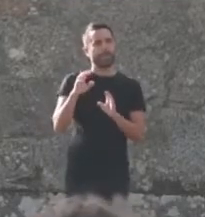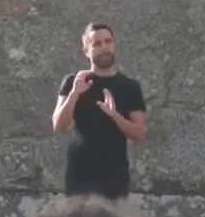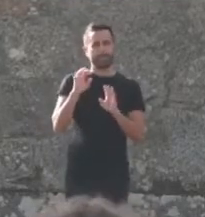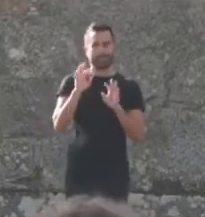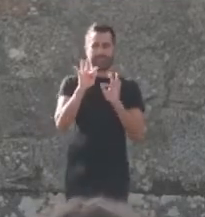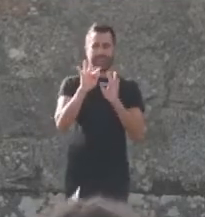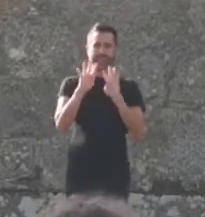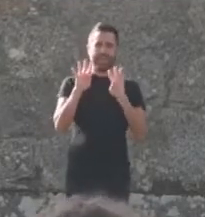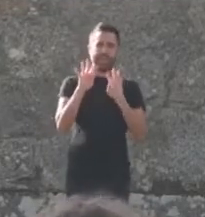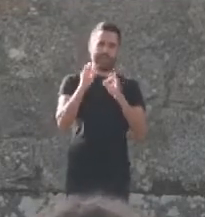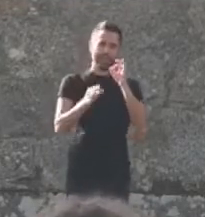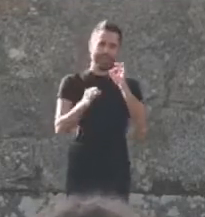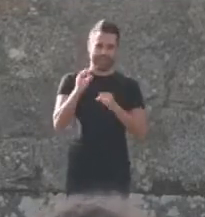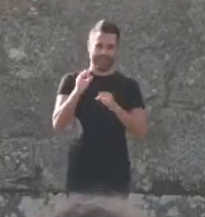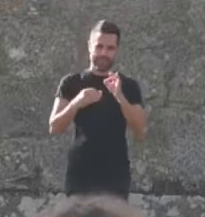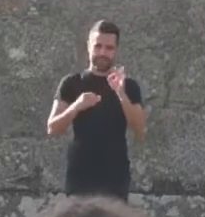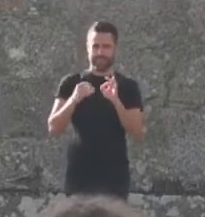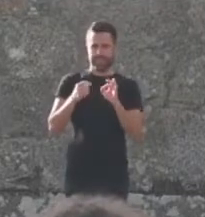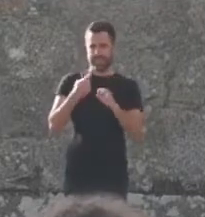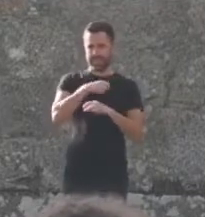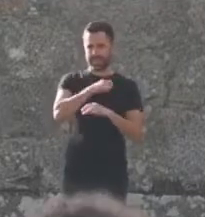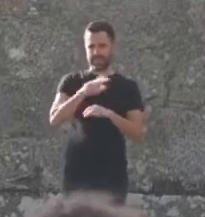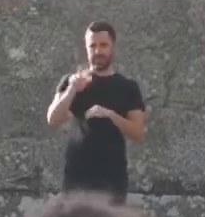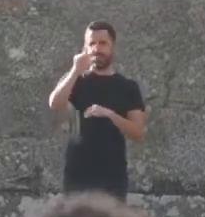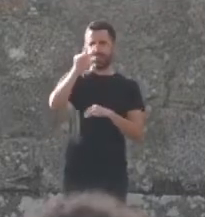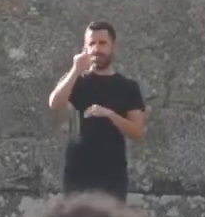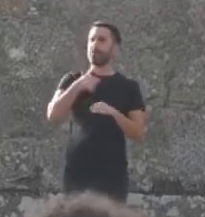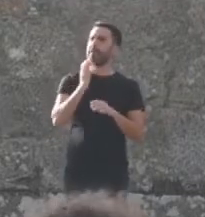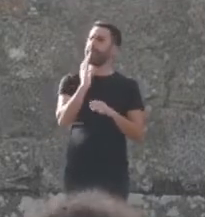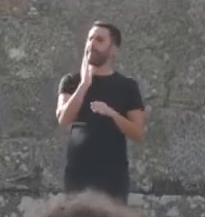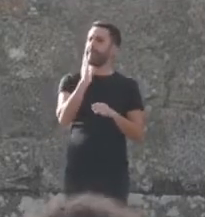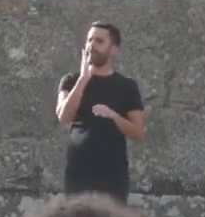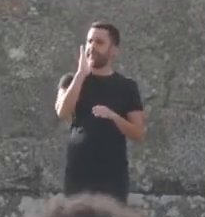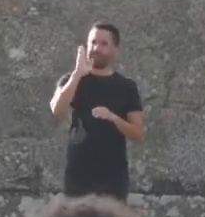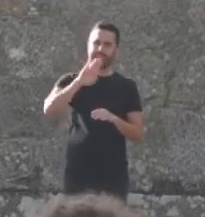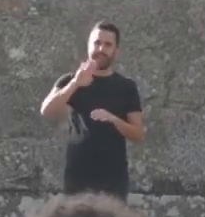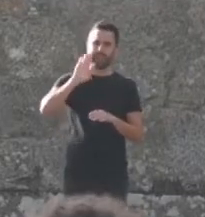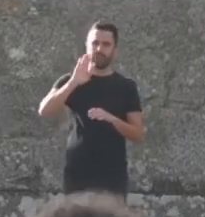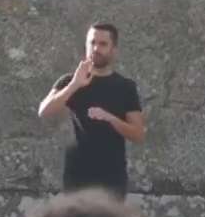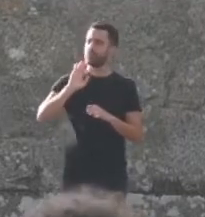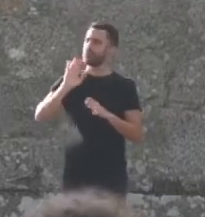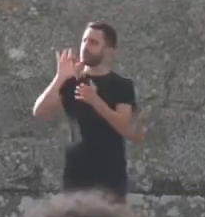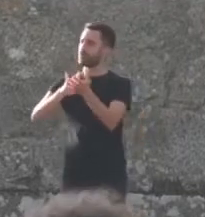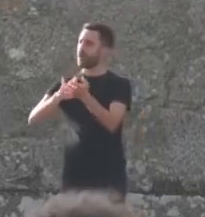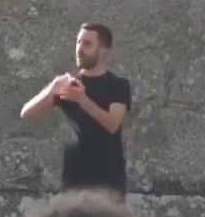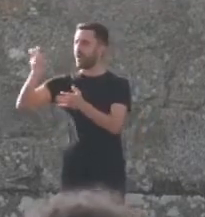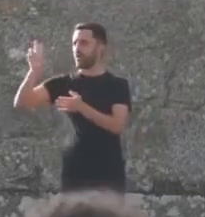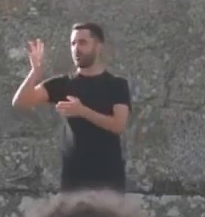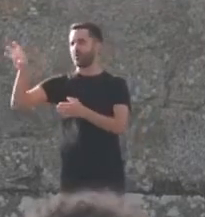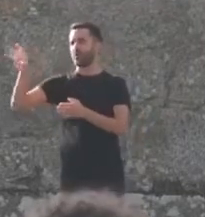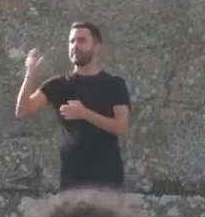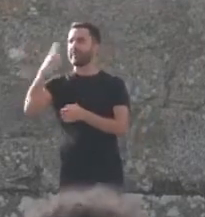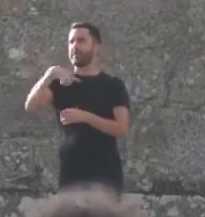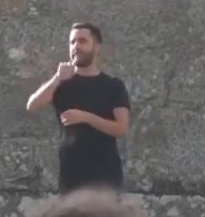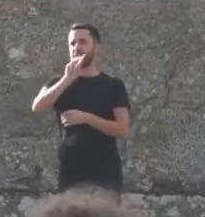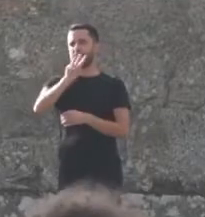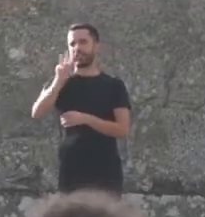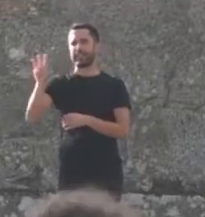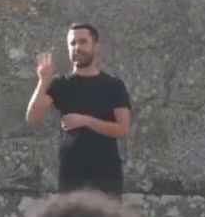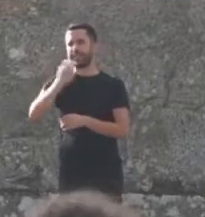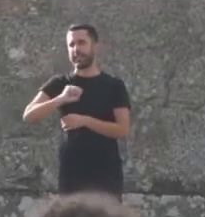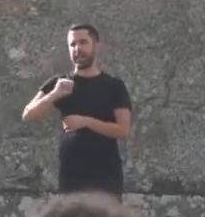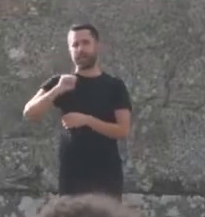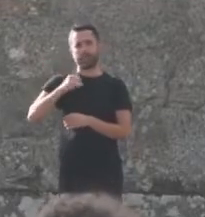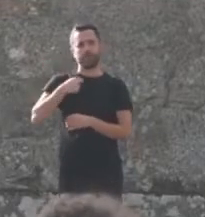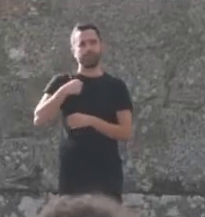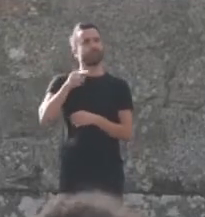contra a humanidade cometidos noutro país a 133 anos. Pois isto ten que ser tamén unha lección para todas